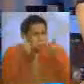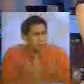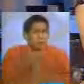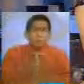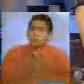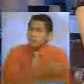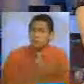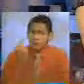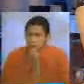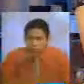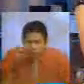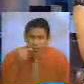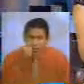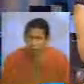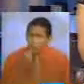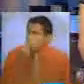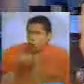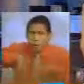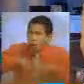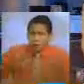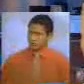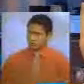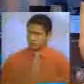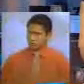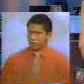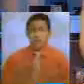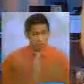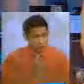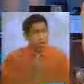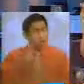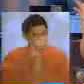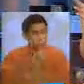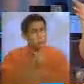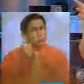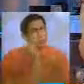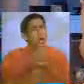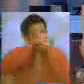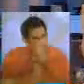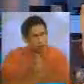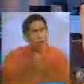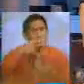casi no se les toca. Realmente estas operaciones le cambian la vida a estos niños, ¿no?